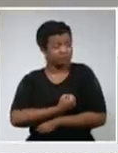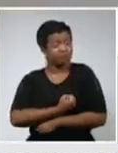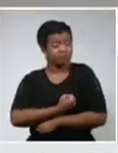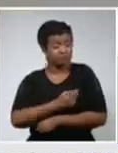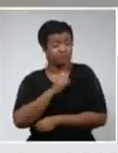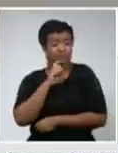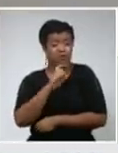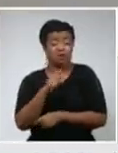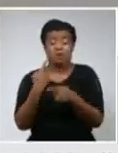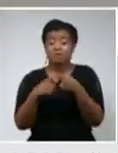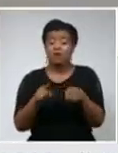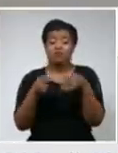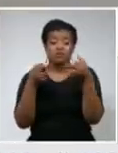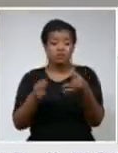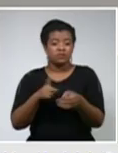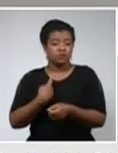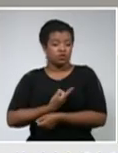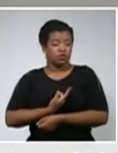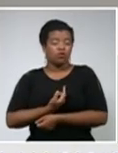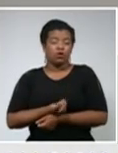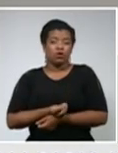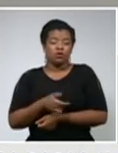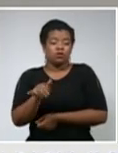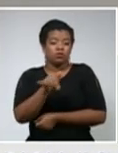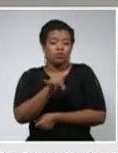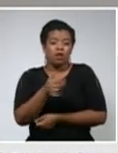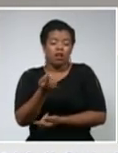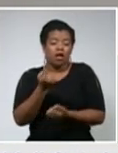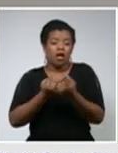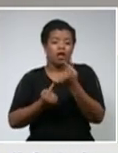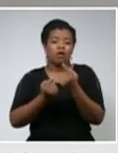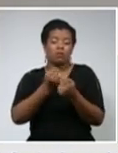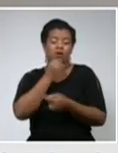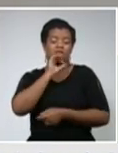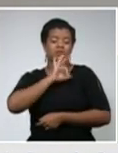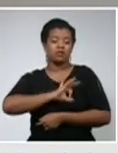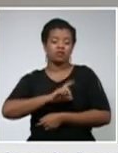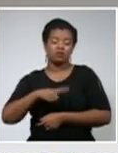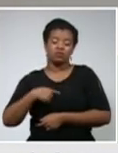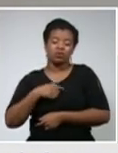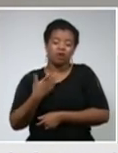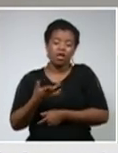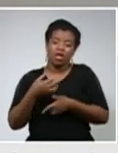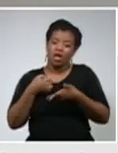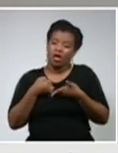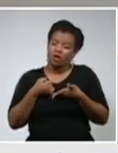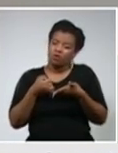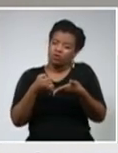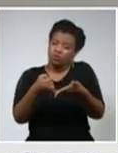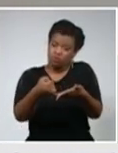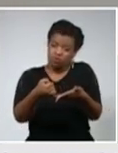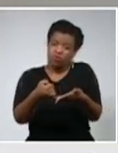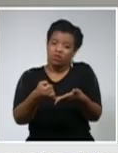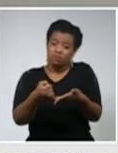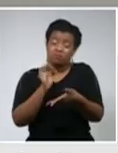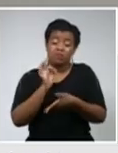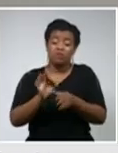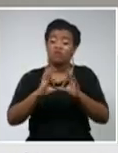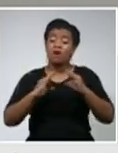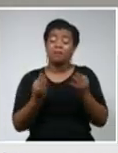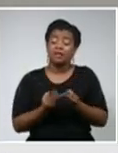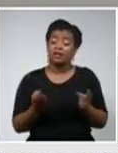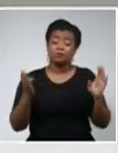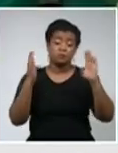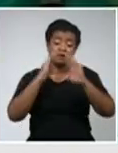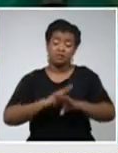siempre tenemos la satisfacción, o por lo menos nos complace saber que ayudamos, que no estaban con su familia quizás en ese momento, pero